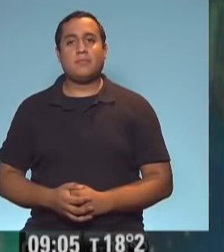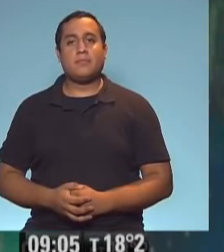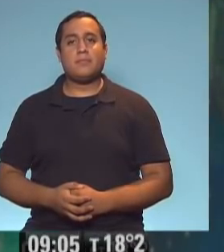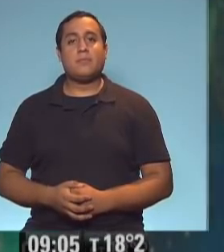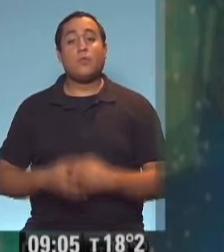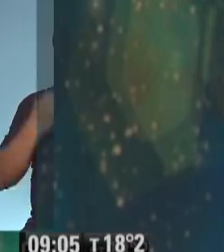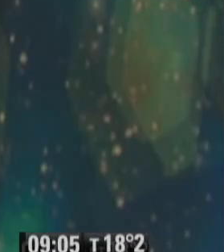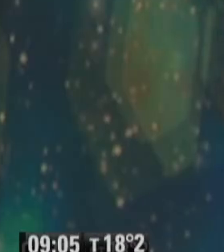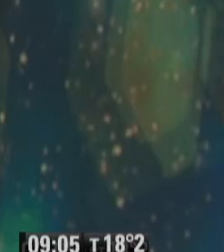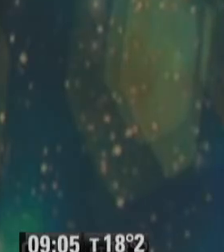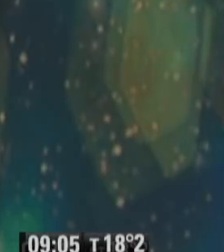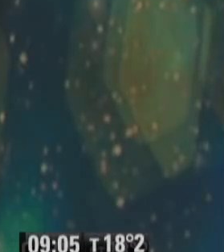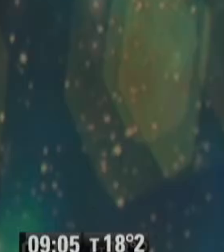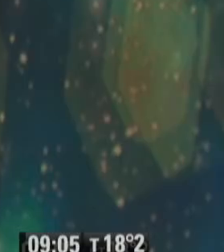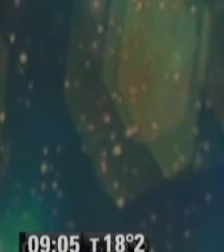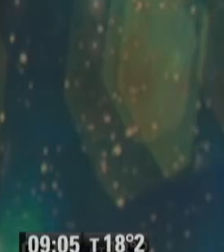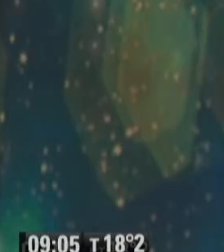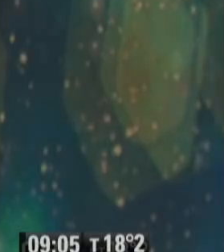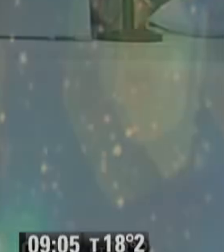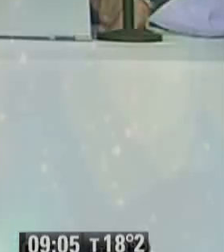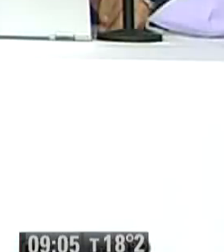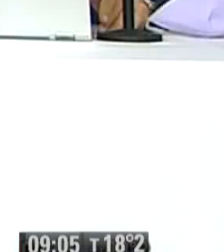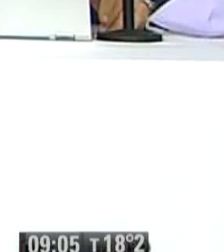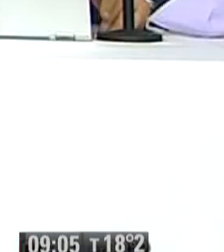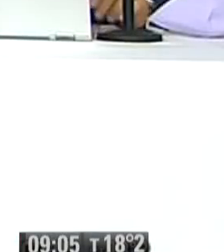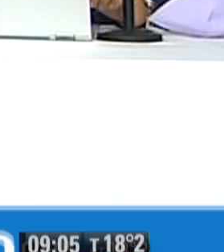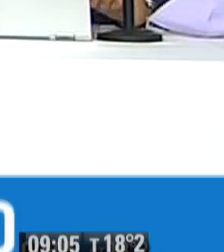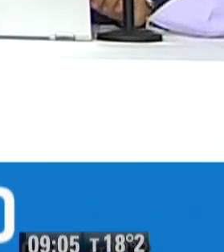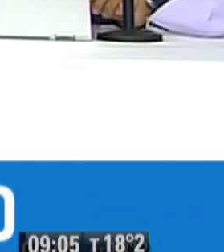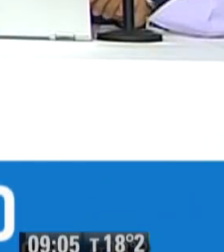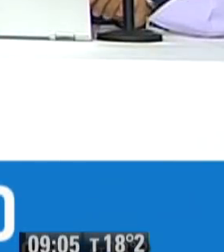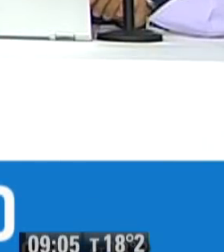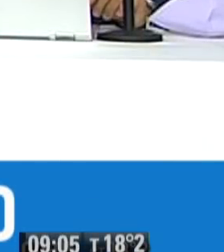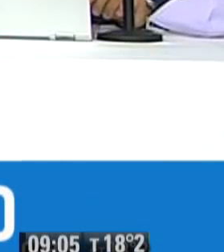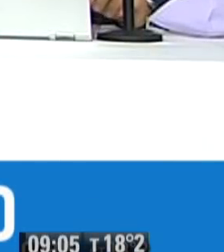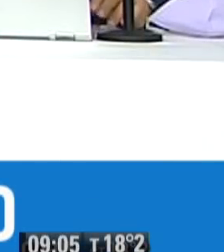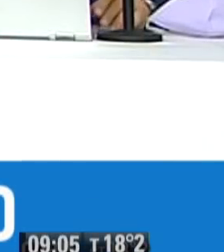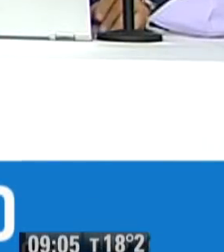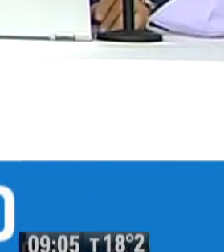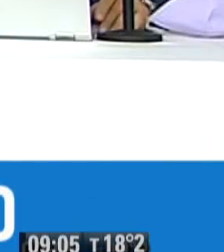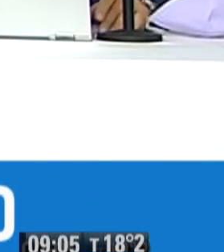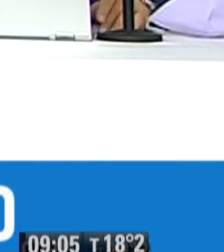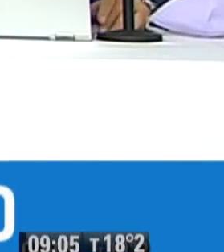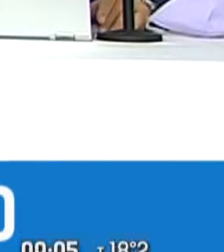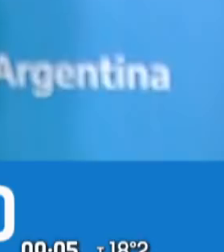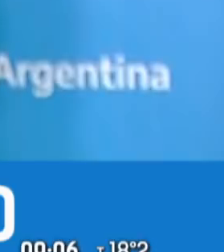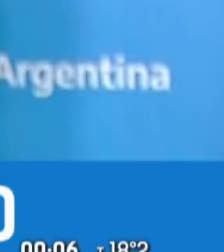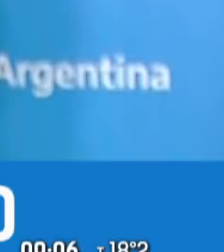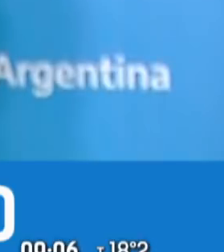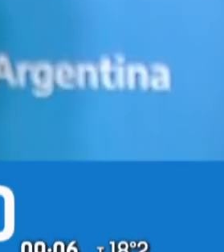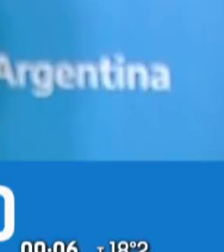Buenos días, vamos a compartir en vivo el parte del Ministerio de Salud. En nuestro país tenemos 3.288 casos